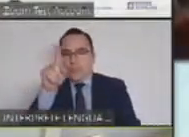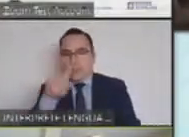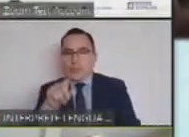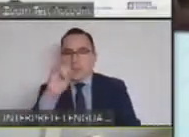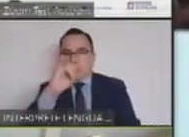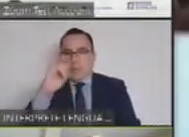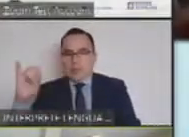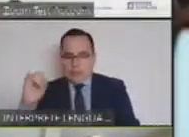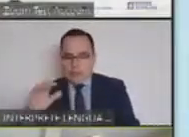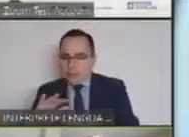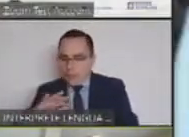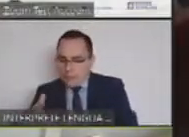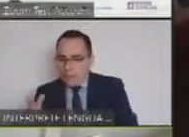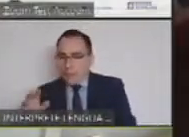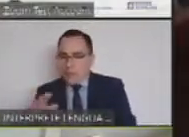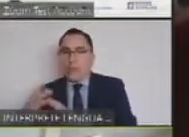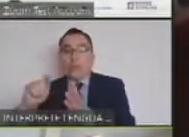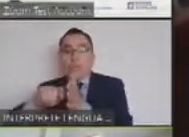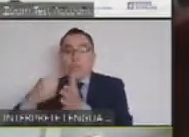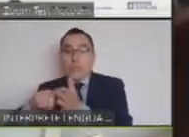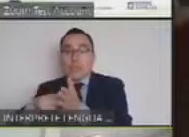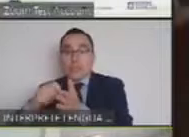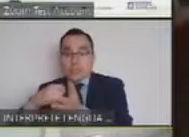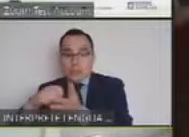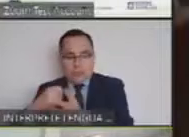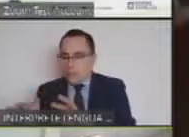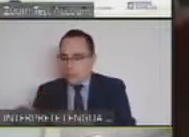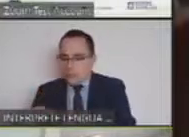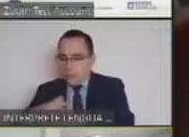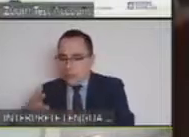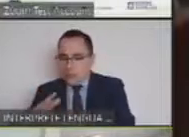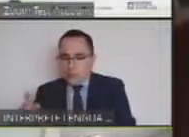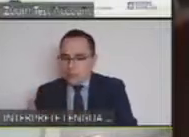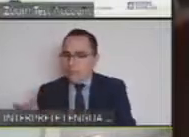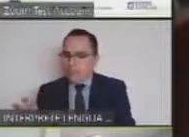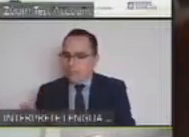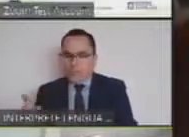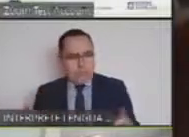y el Servicio de Registro Civil e Identificación.